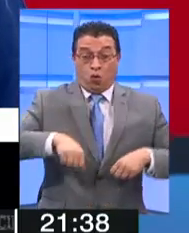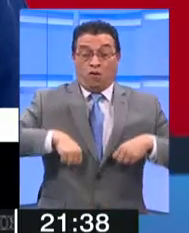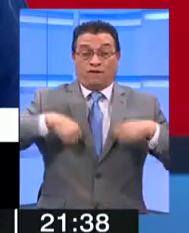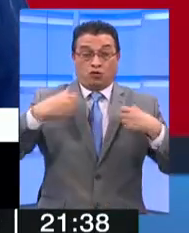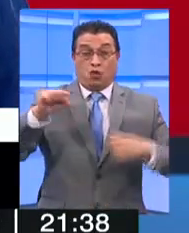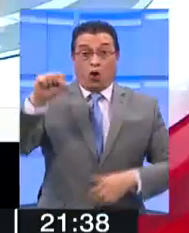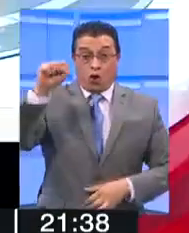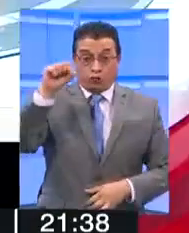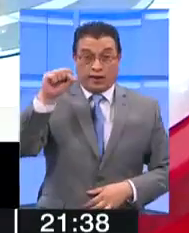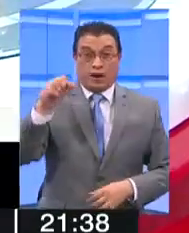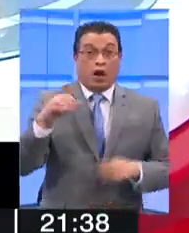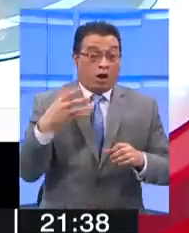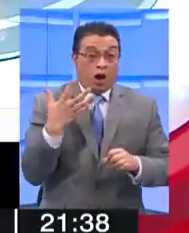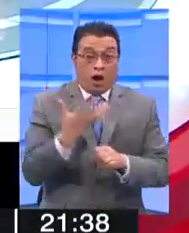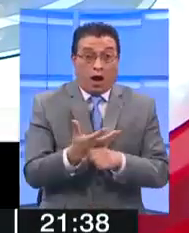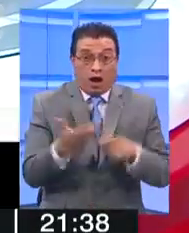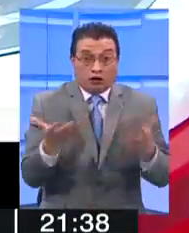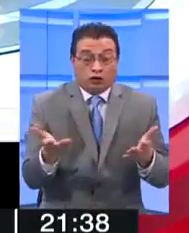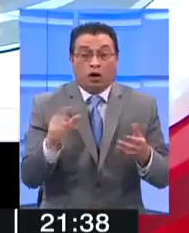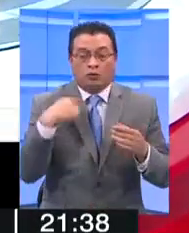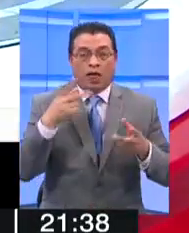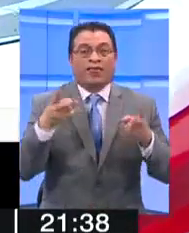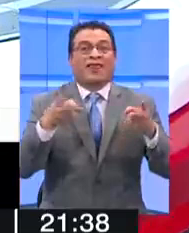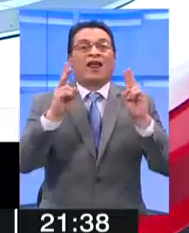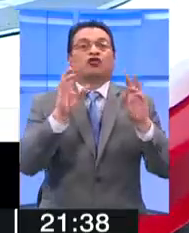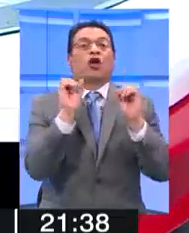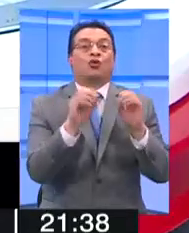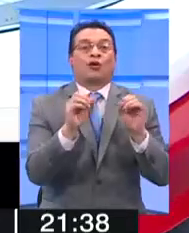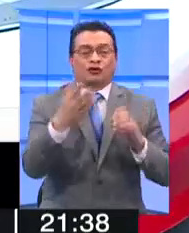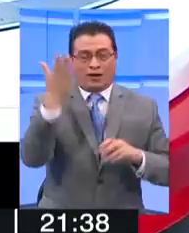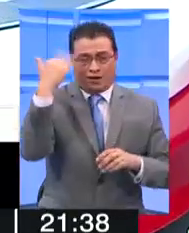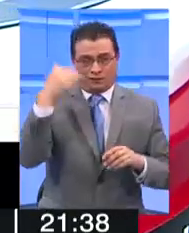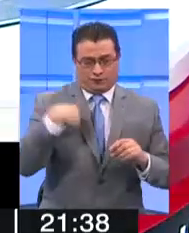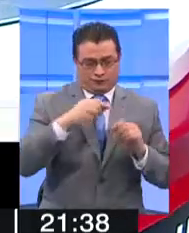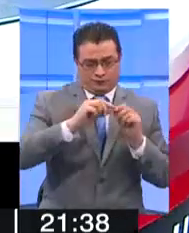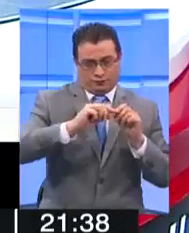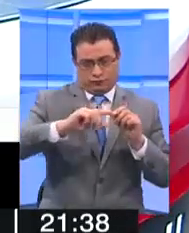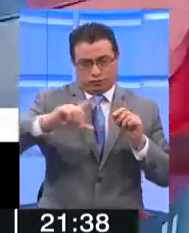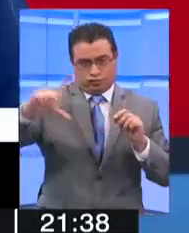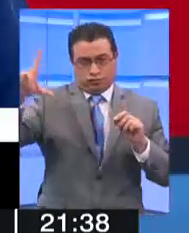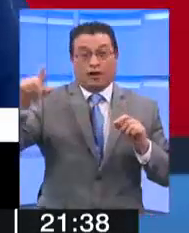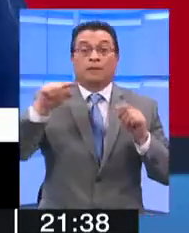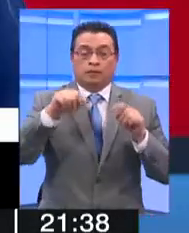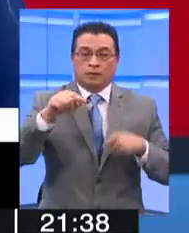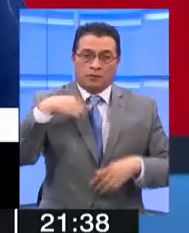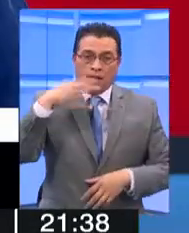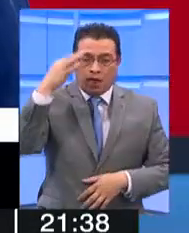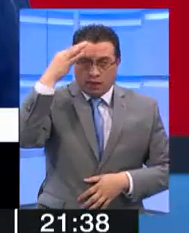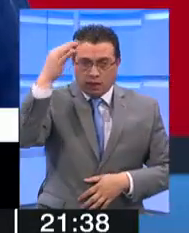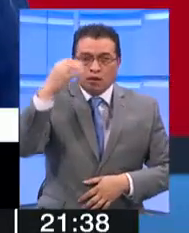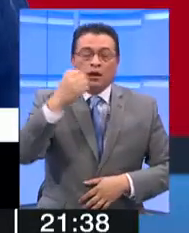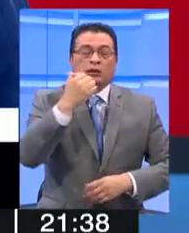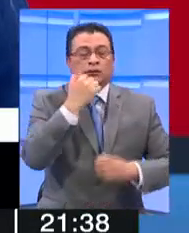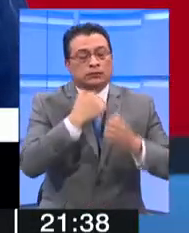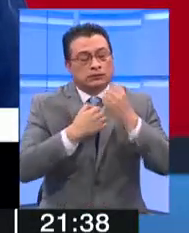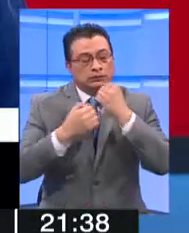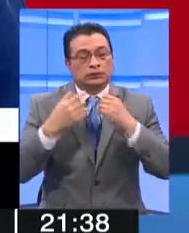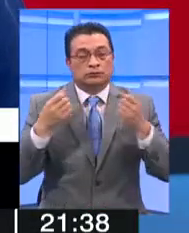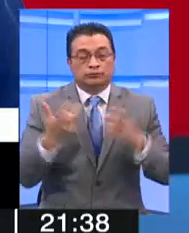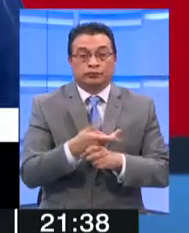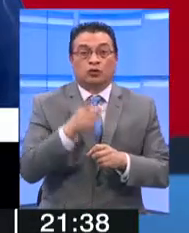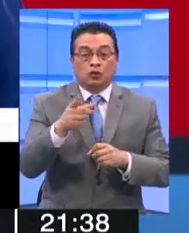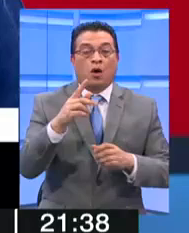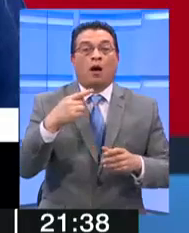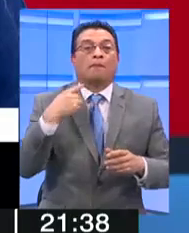Comunista, tratando de levantar la idea del derecho a la educación. Por lo tanto, entendiendo las frustraciones por algo que yo denomino